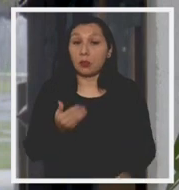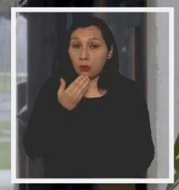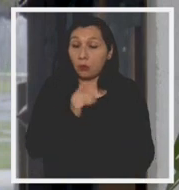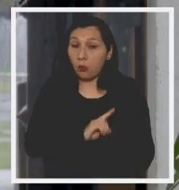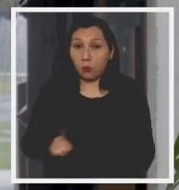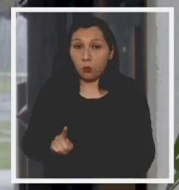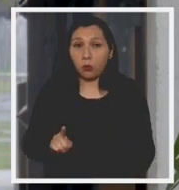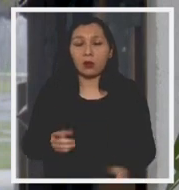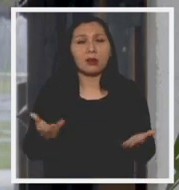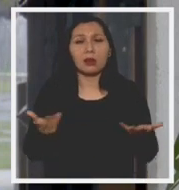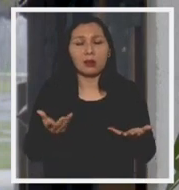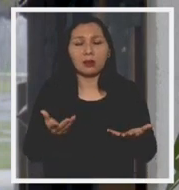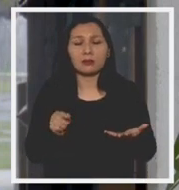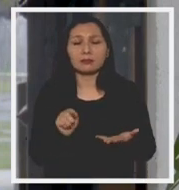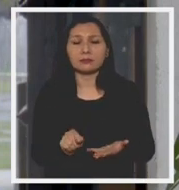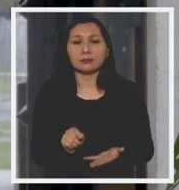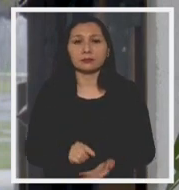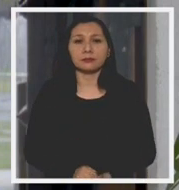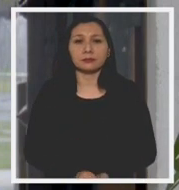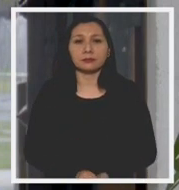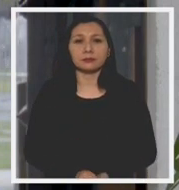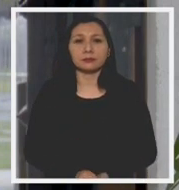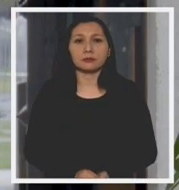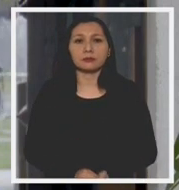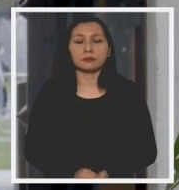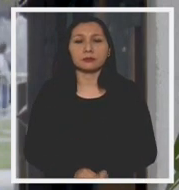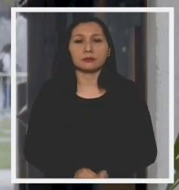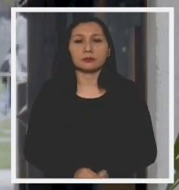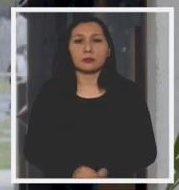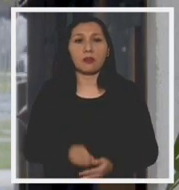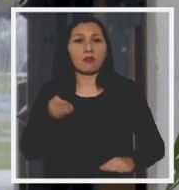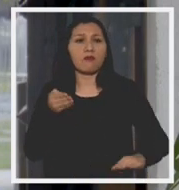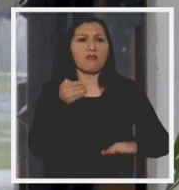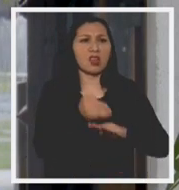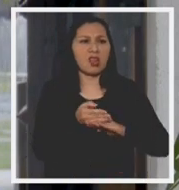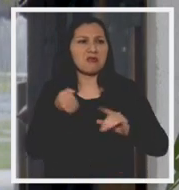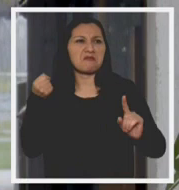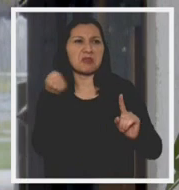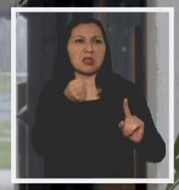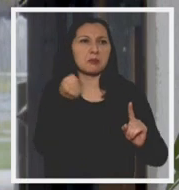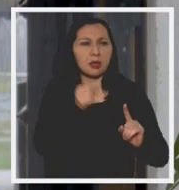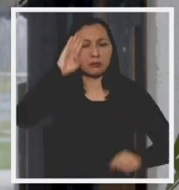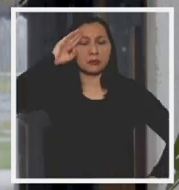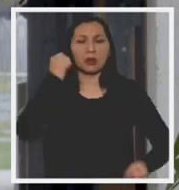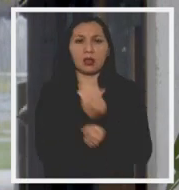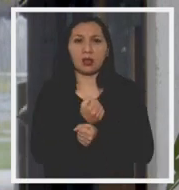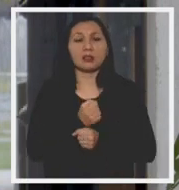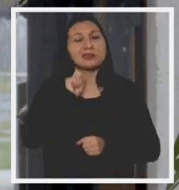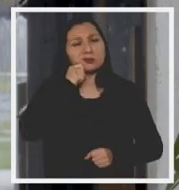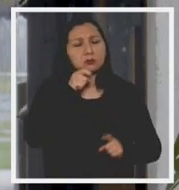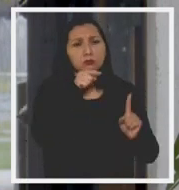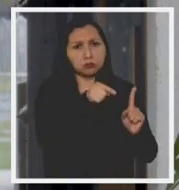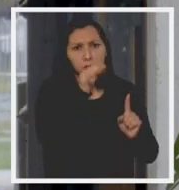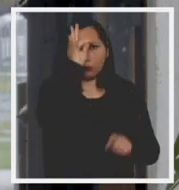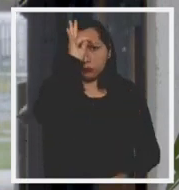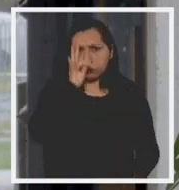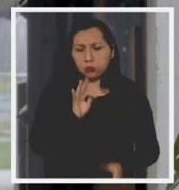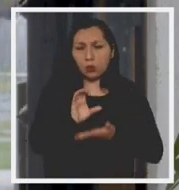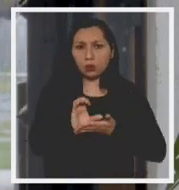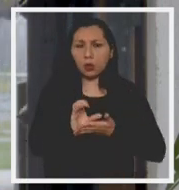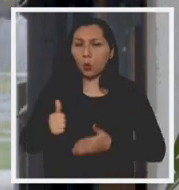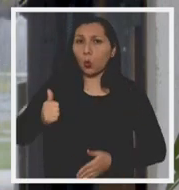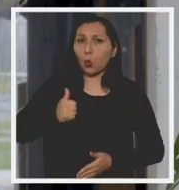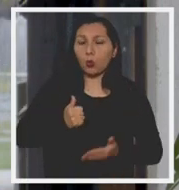tampoco lo es ir a atacar a policías que son a fin de cuentas funcionarios del Estado que